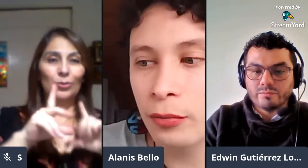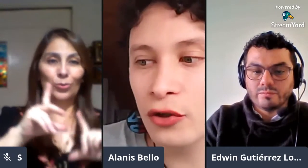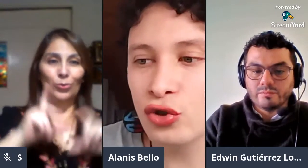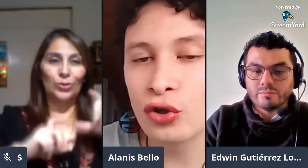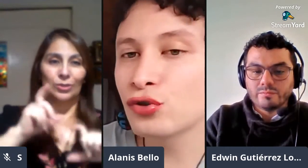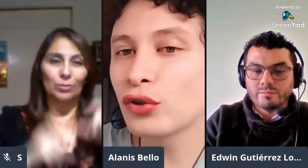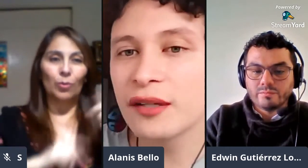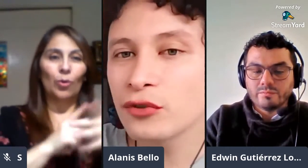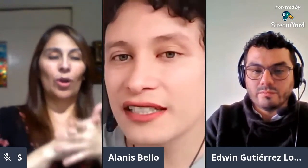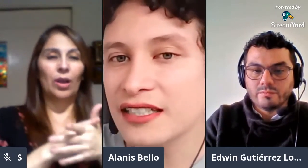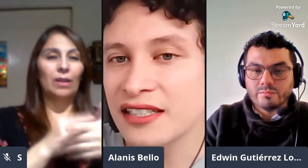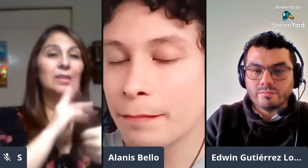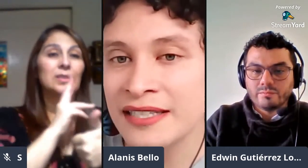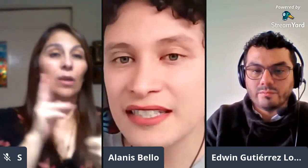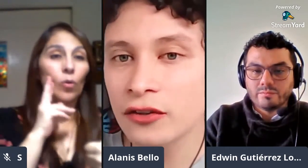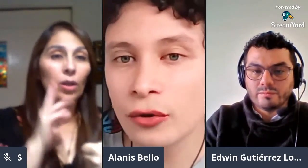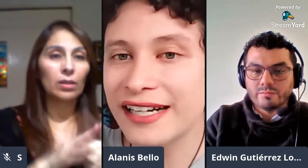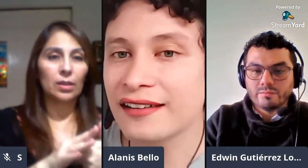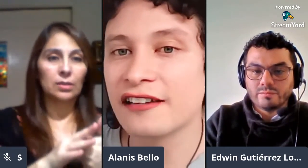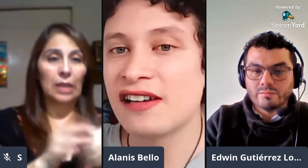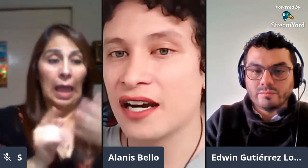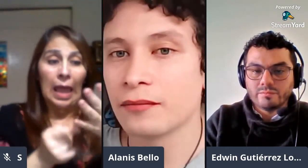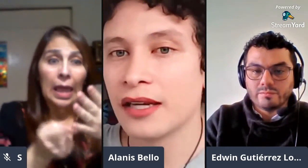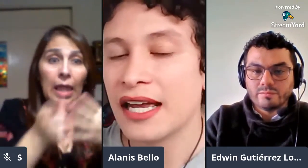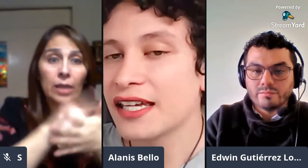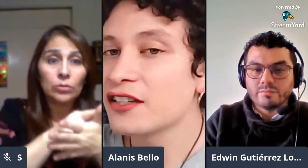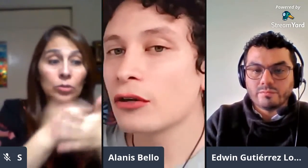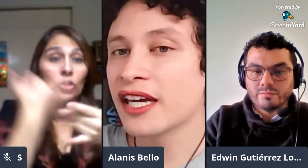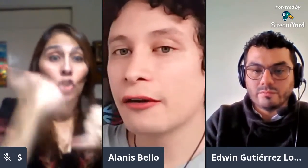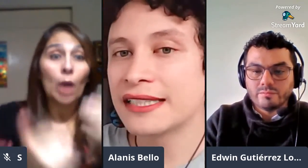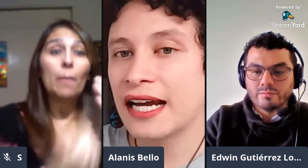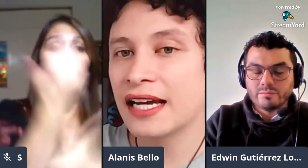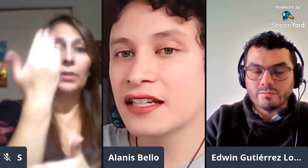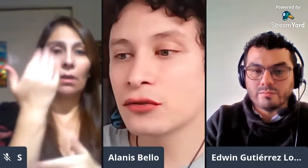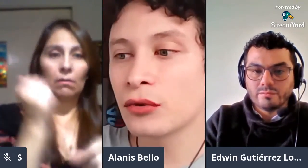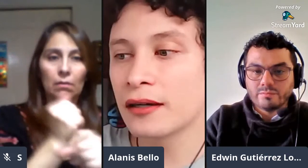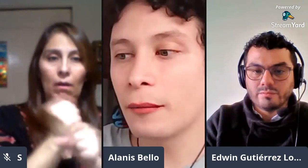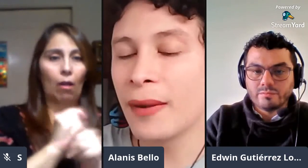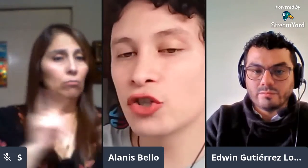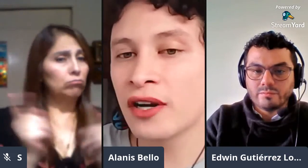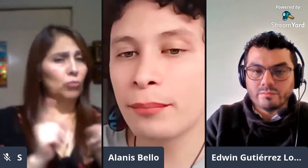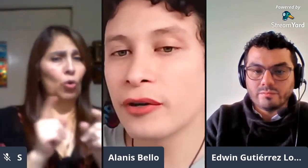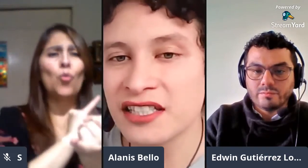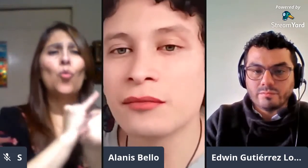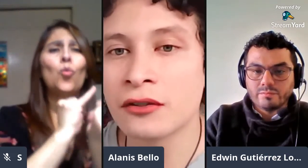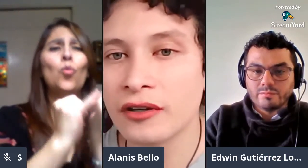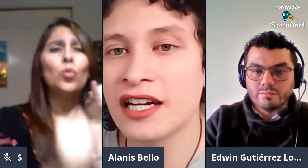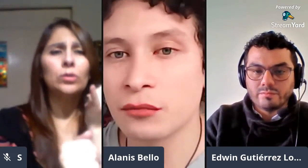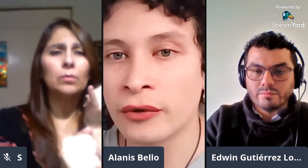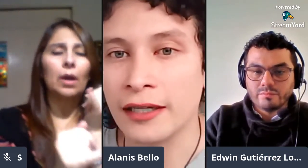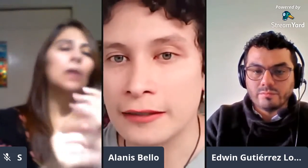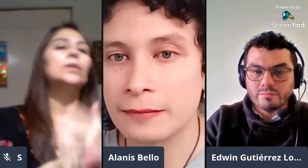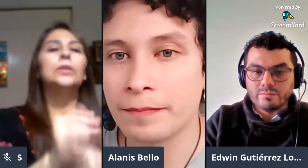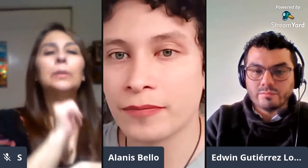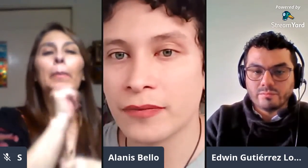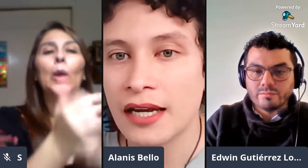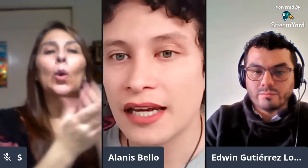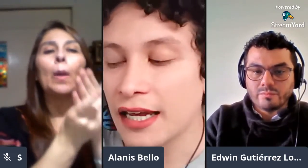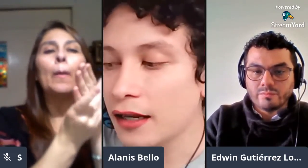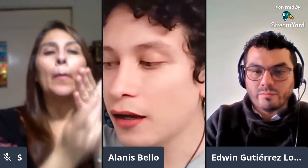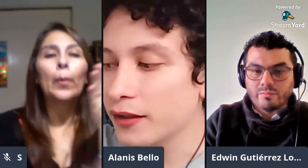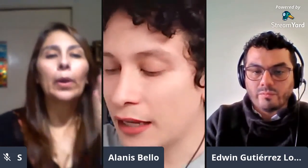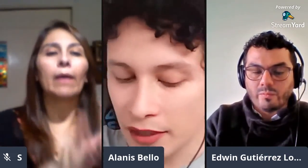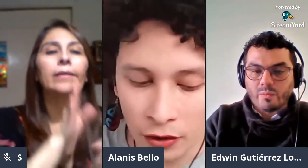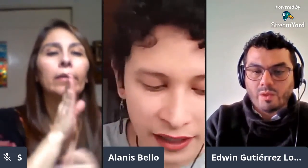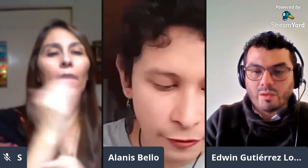sectores económicos son los últimos que se están pensando en reactivar. Y eso lo que va a traer es un mayor empobrecimiento de las mujeres.